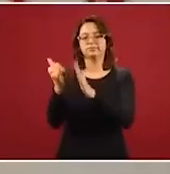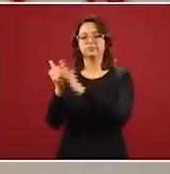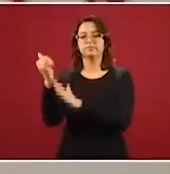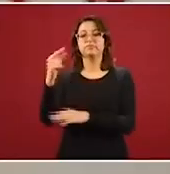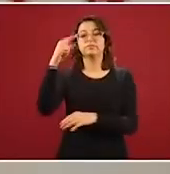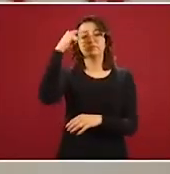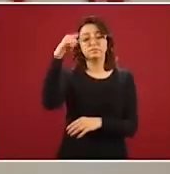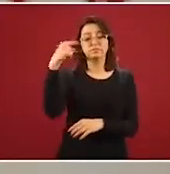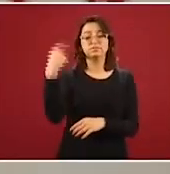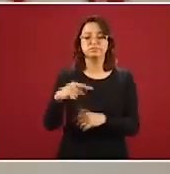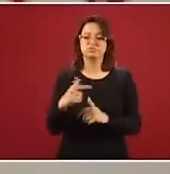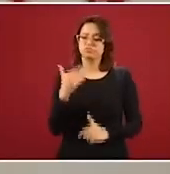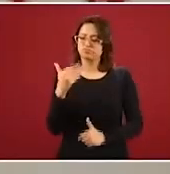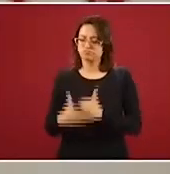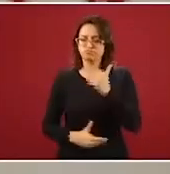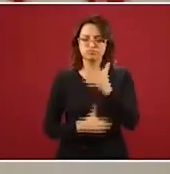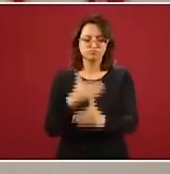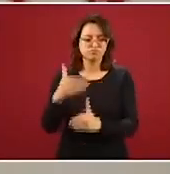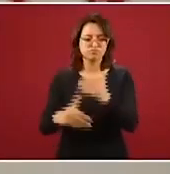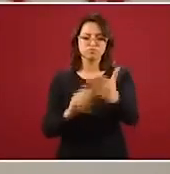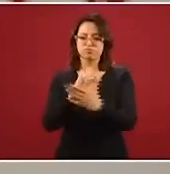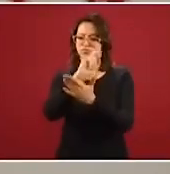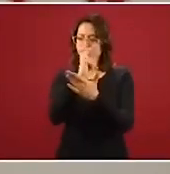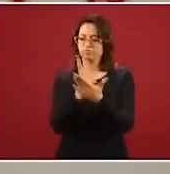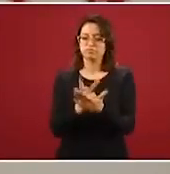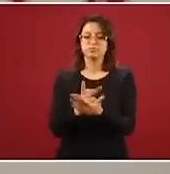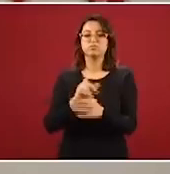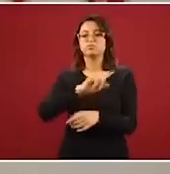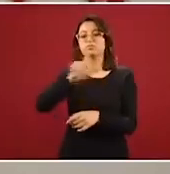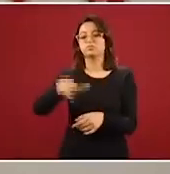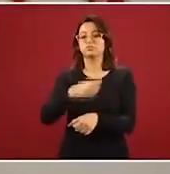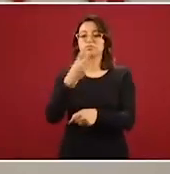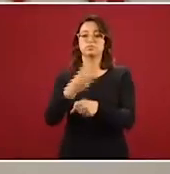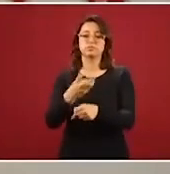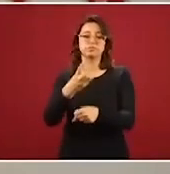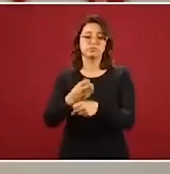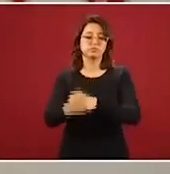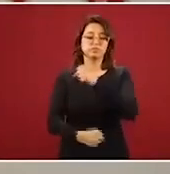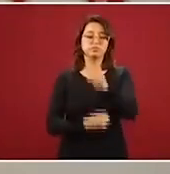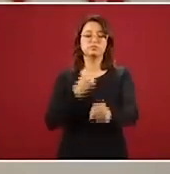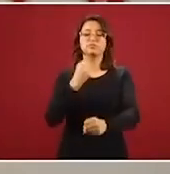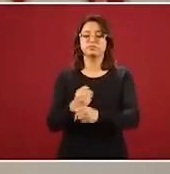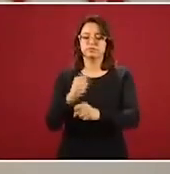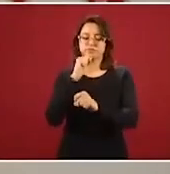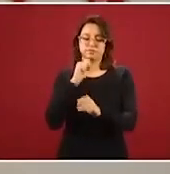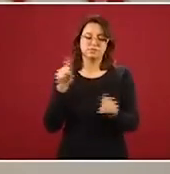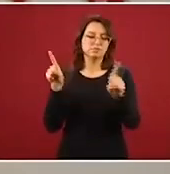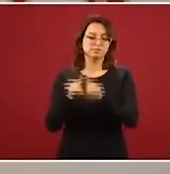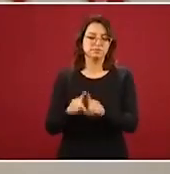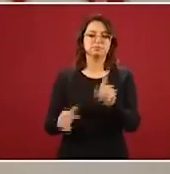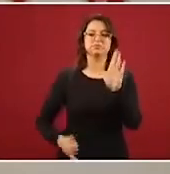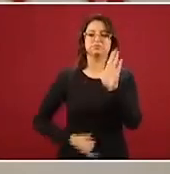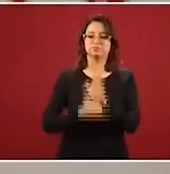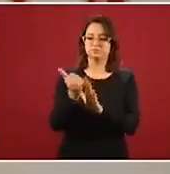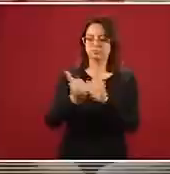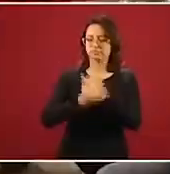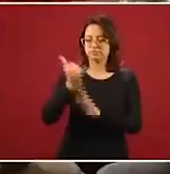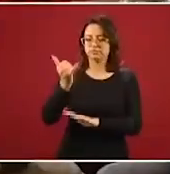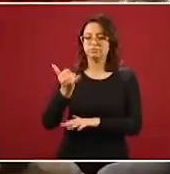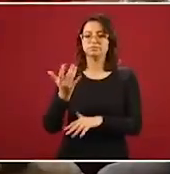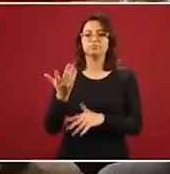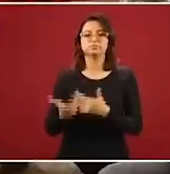poder ir avanzando en el programa, y el tercer año también hay otra cantidad.